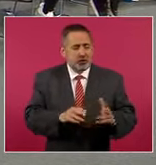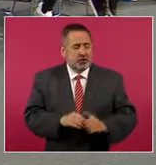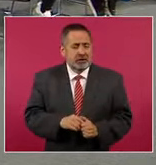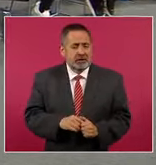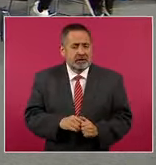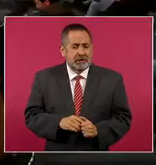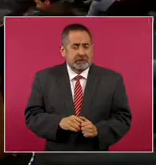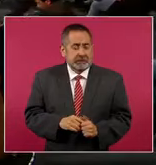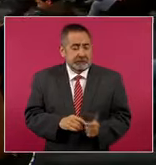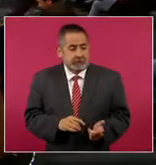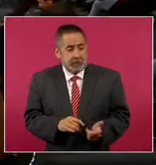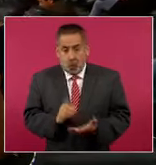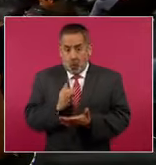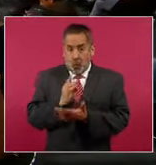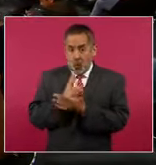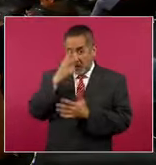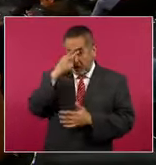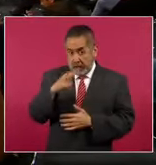Y no solo es México,